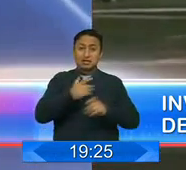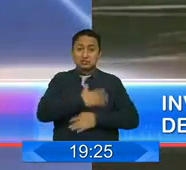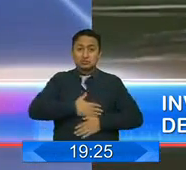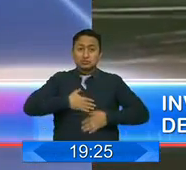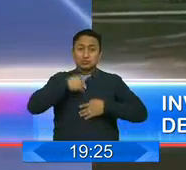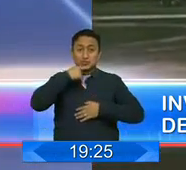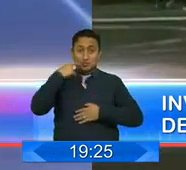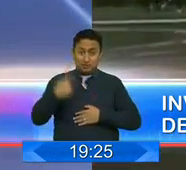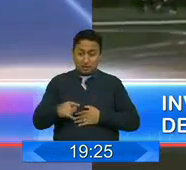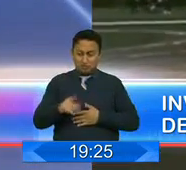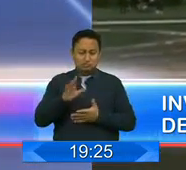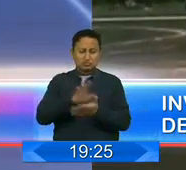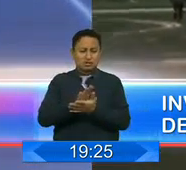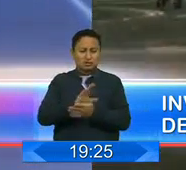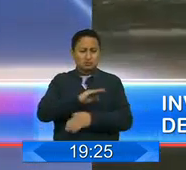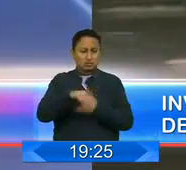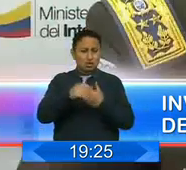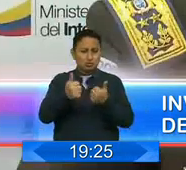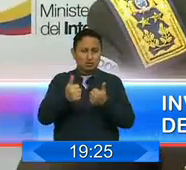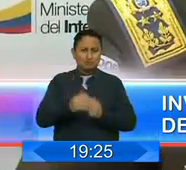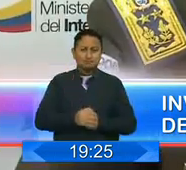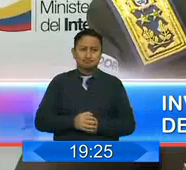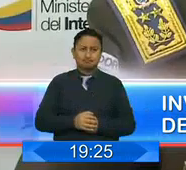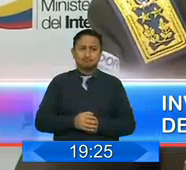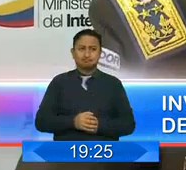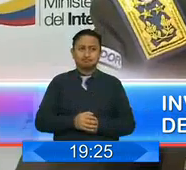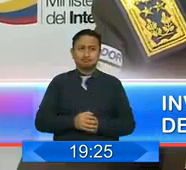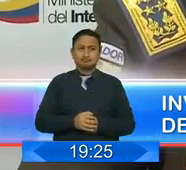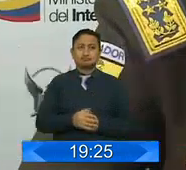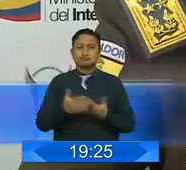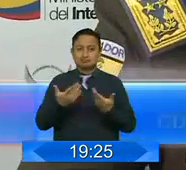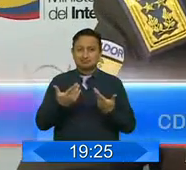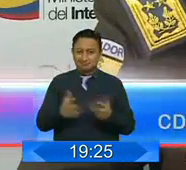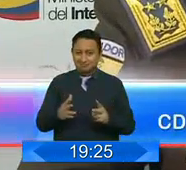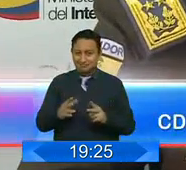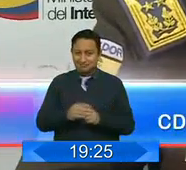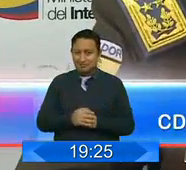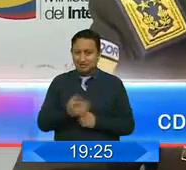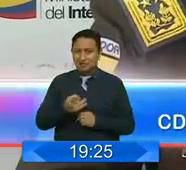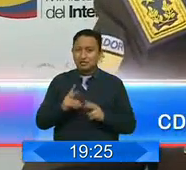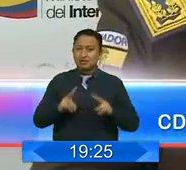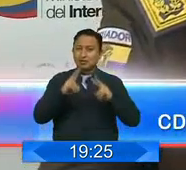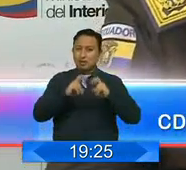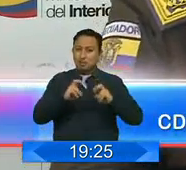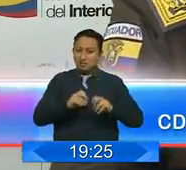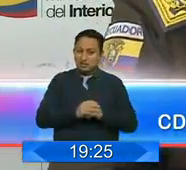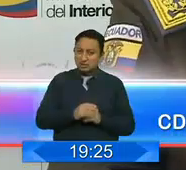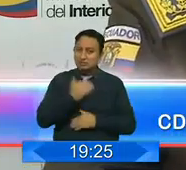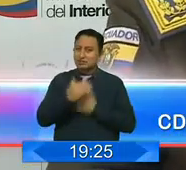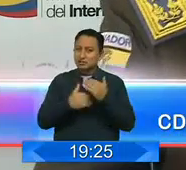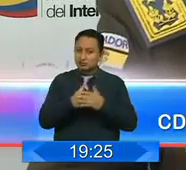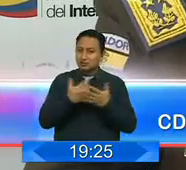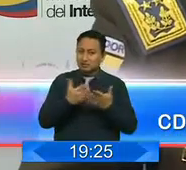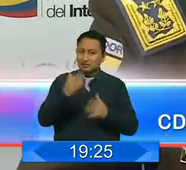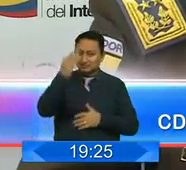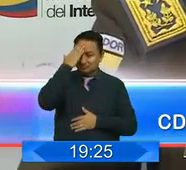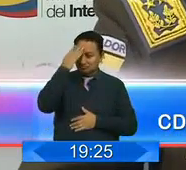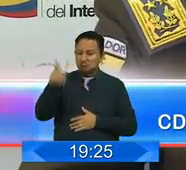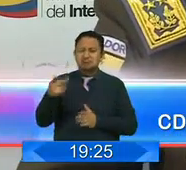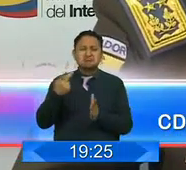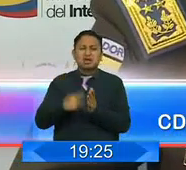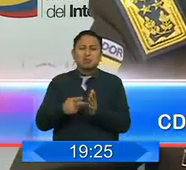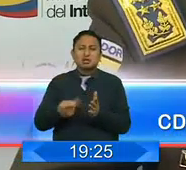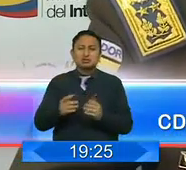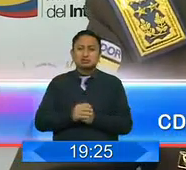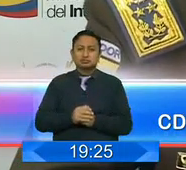feriado ese día en el Parque Bicentenario. Se está investigando, luego de esa investigación se determinará qué fue lo que motivó y